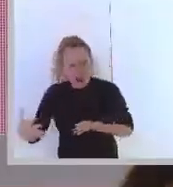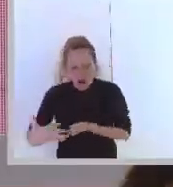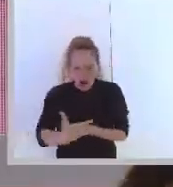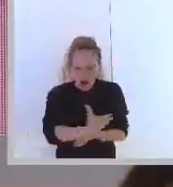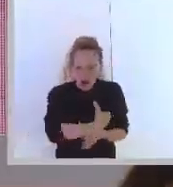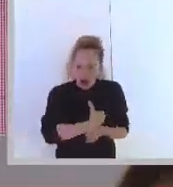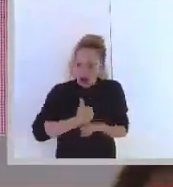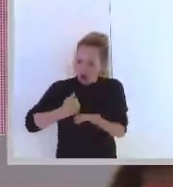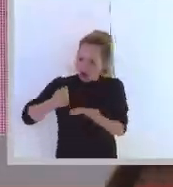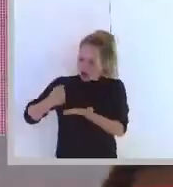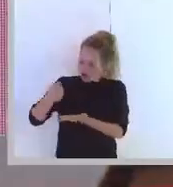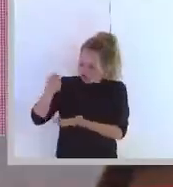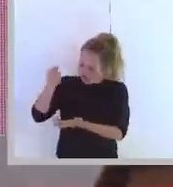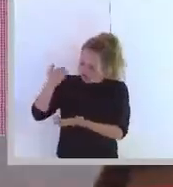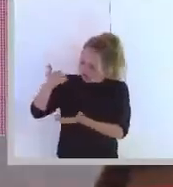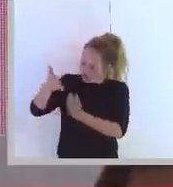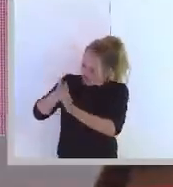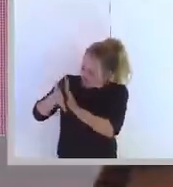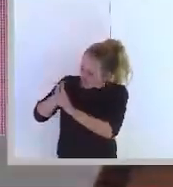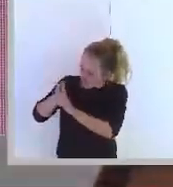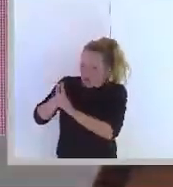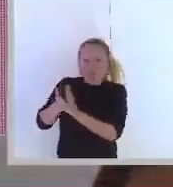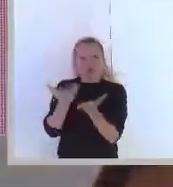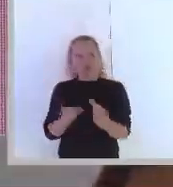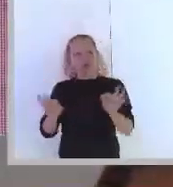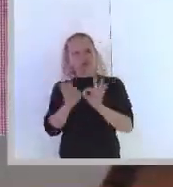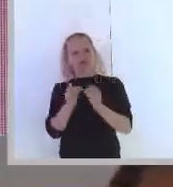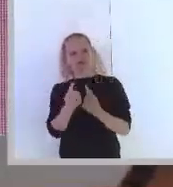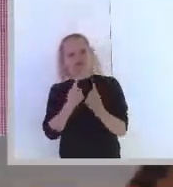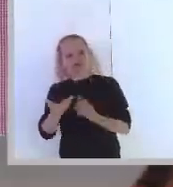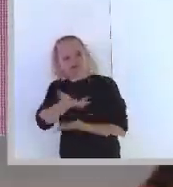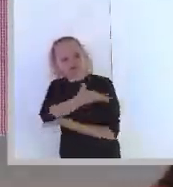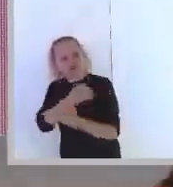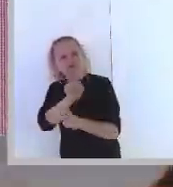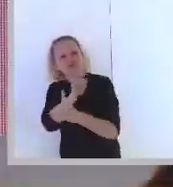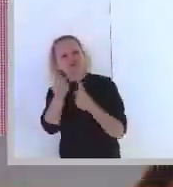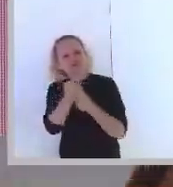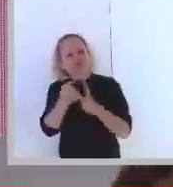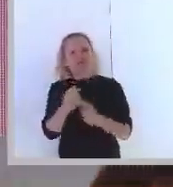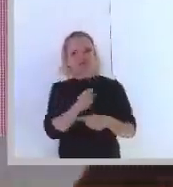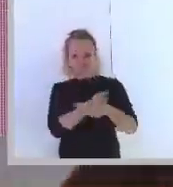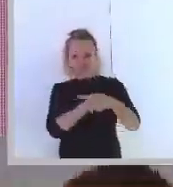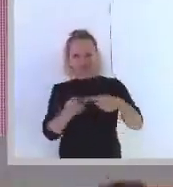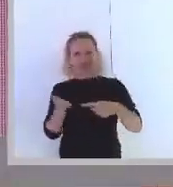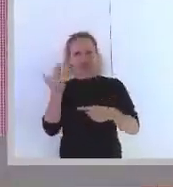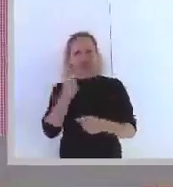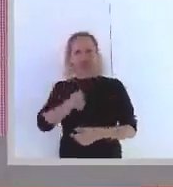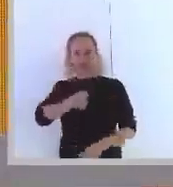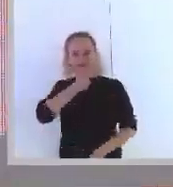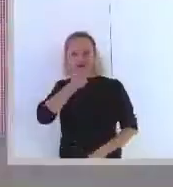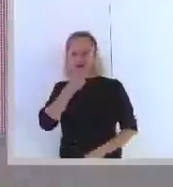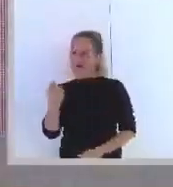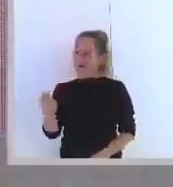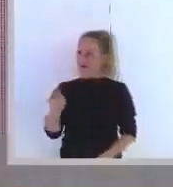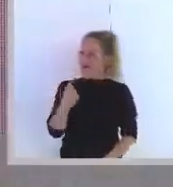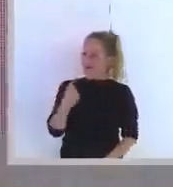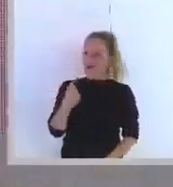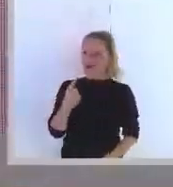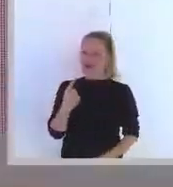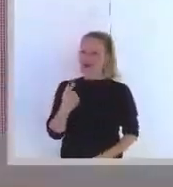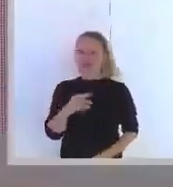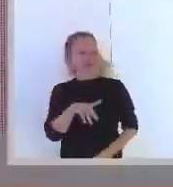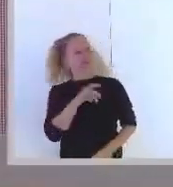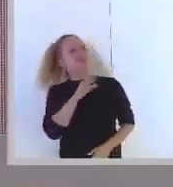saber cómo debemos aproximarnos mejor a ese diálogo social. Hace unas semanas, en una entrevista, me preguntaban si